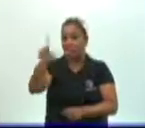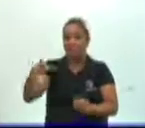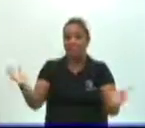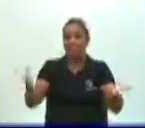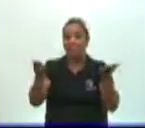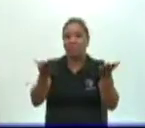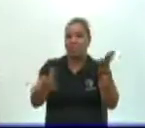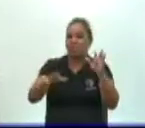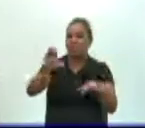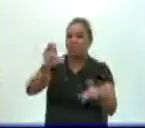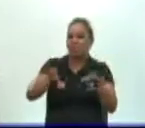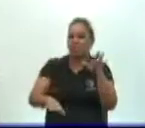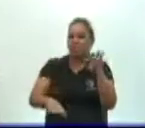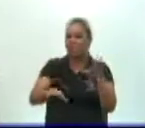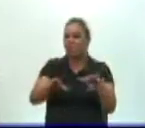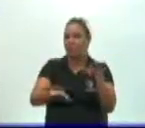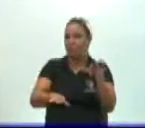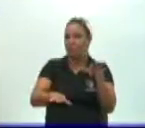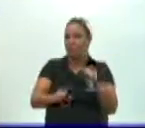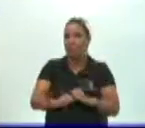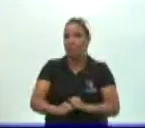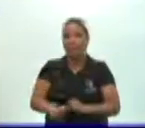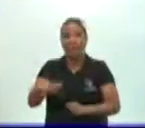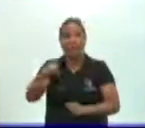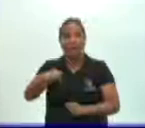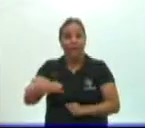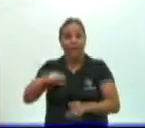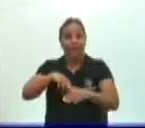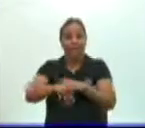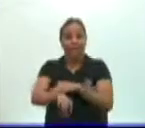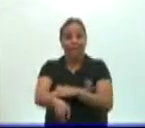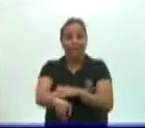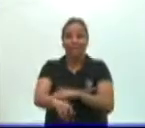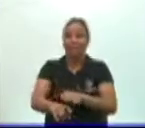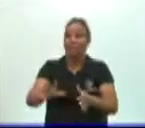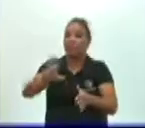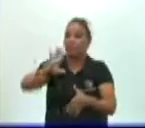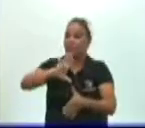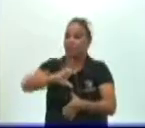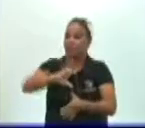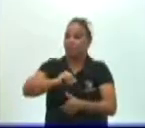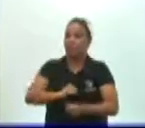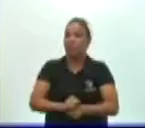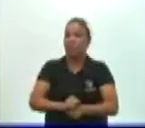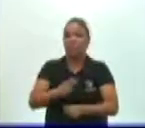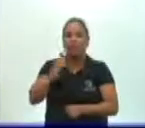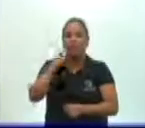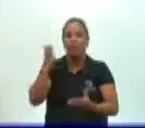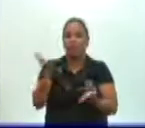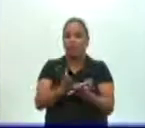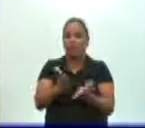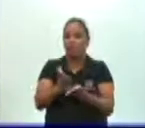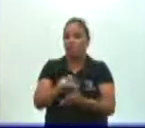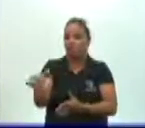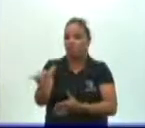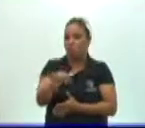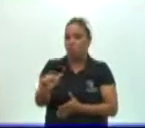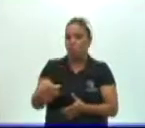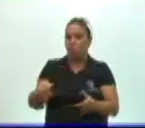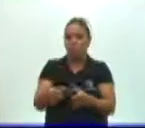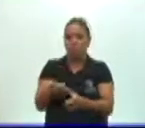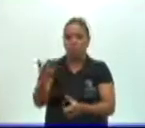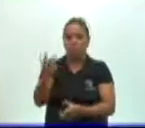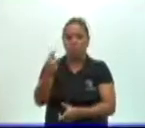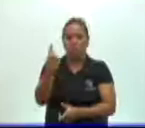desigual. Pero al interior de América, los sistemas de colonización que estudiamos también en la unidad 1 también van a ser diferentes. ¿Y